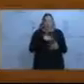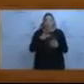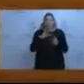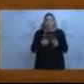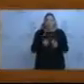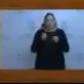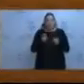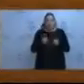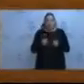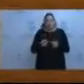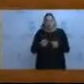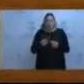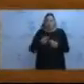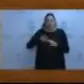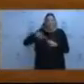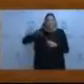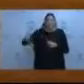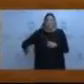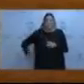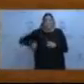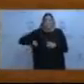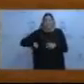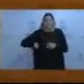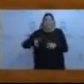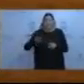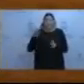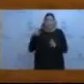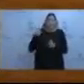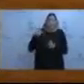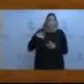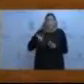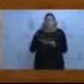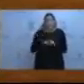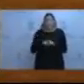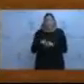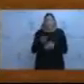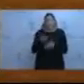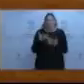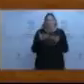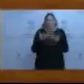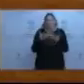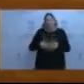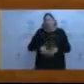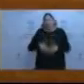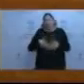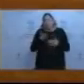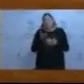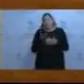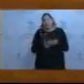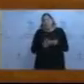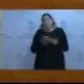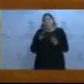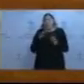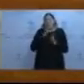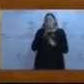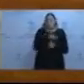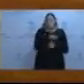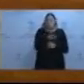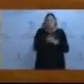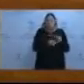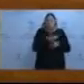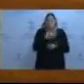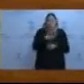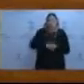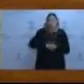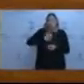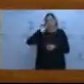automatizado, antes era llamado semiautomático porque es el que todo el mundo, cualquiera, sin ninguna formación médica, puede utilizar. Mientras que los desfibriladores